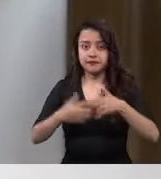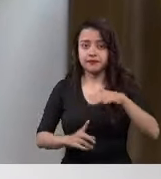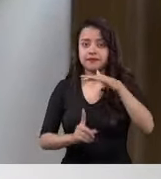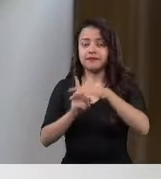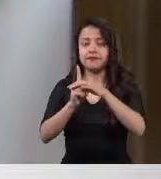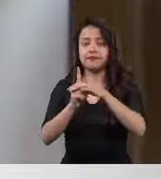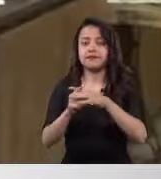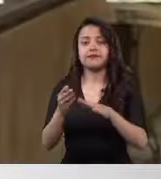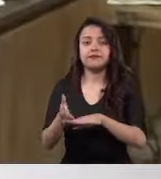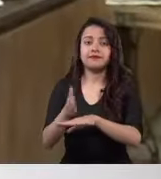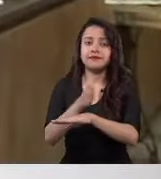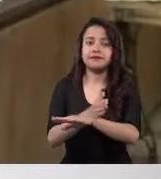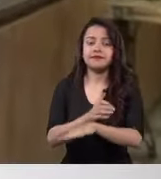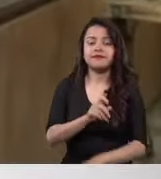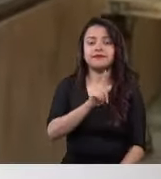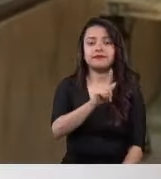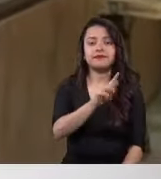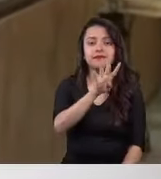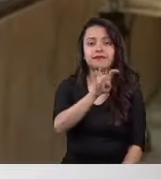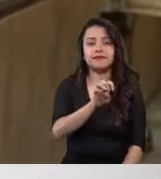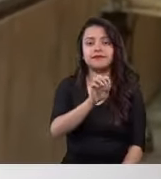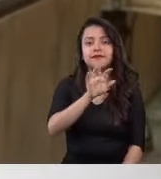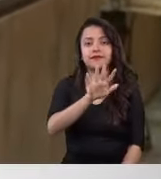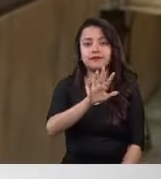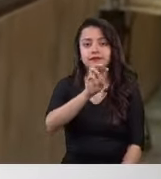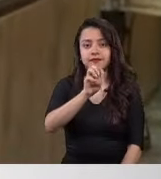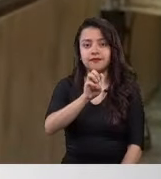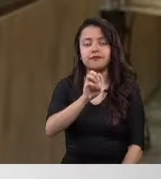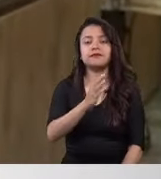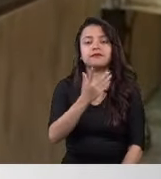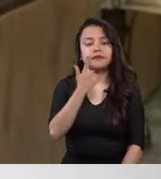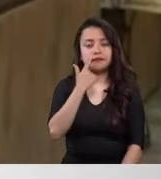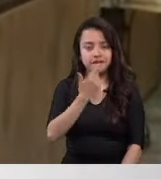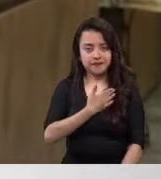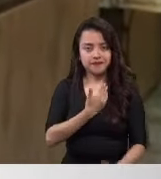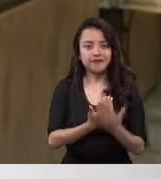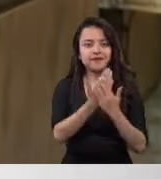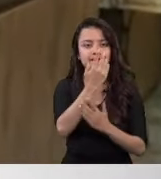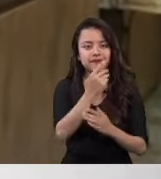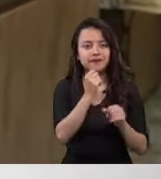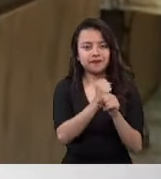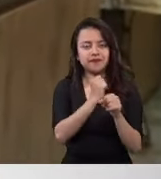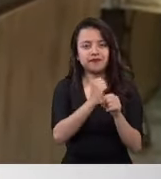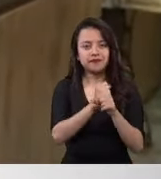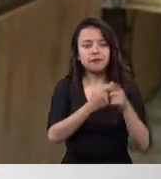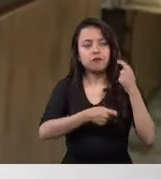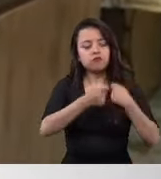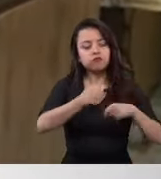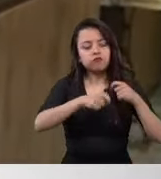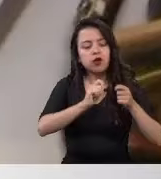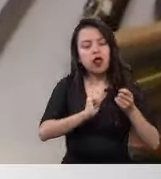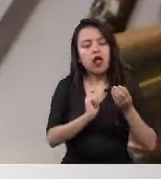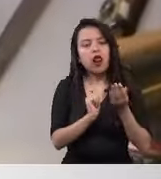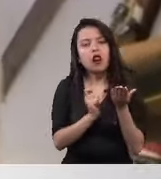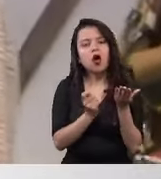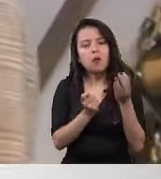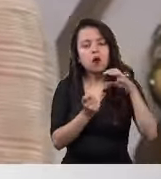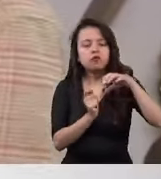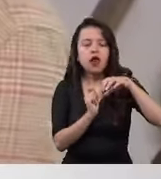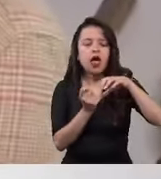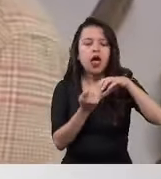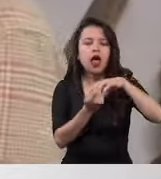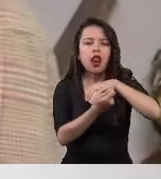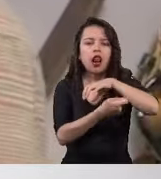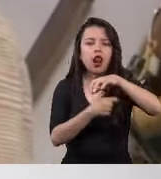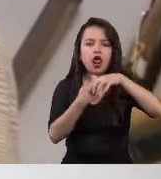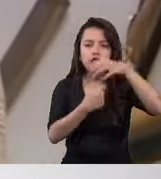1958 en la ciudad de Aguadas, donde comenzaron mis padres. Tenemos toda la terminación del sombrero, toda la confección. En Aguadas tenemos un